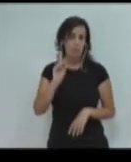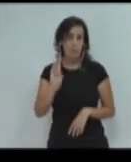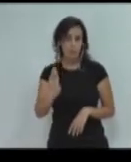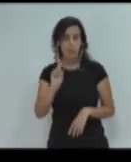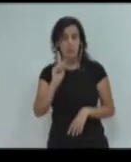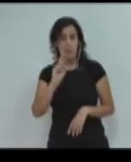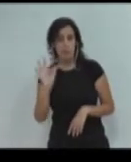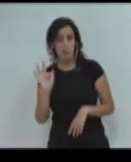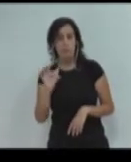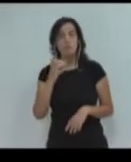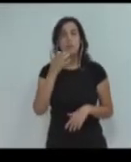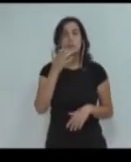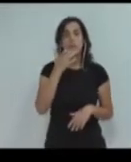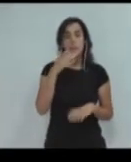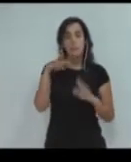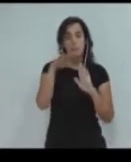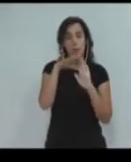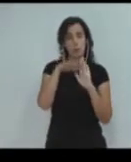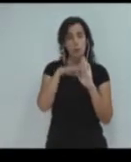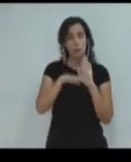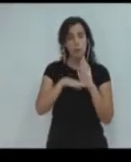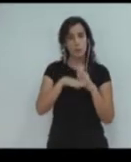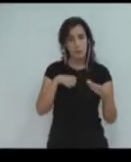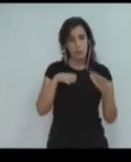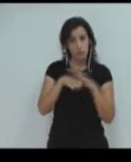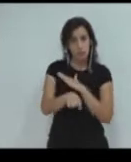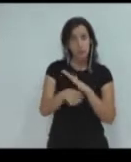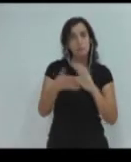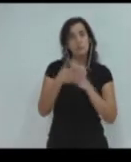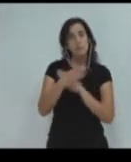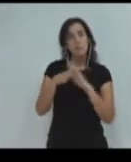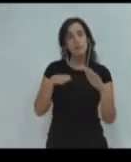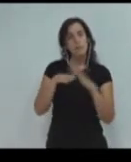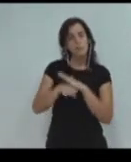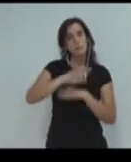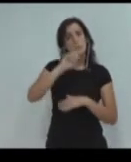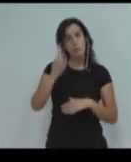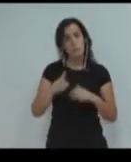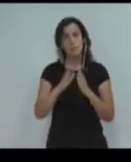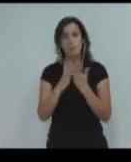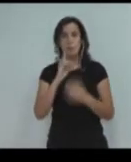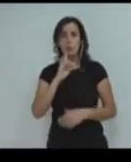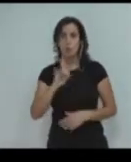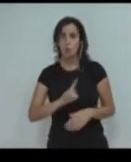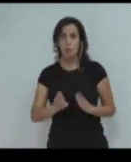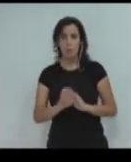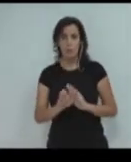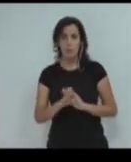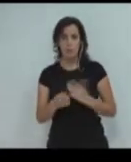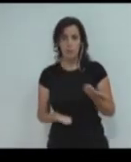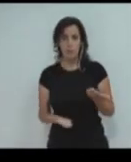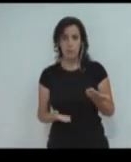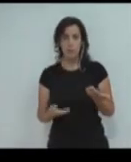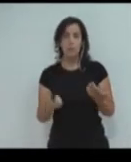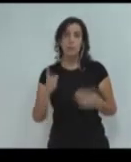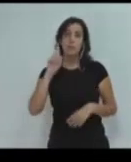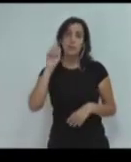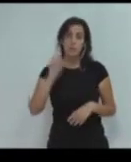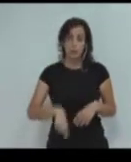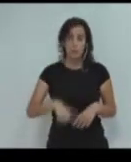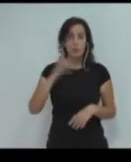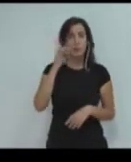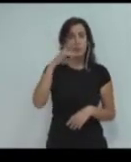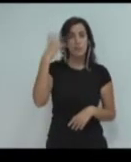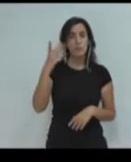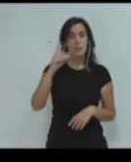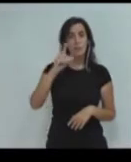tú contemplas unas pautas de accesibilidad, esa accesibilidad se respetará en el libro electrónico. Óscar comentó que aparte hay una iniciativa DAISY,